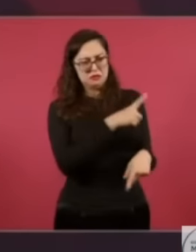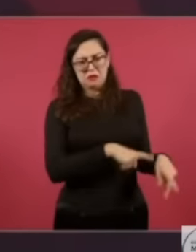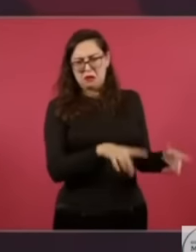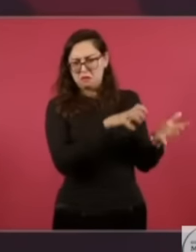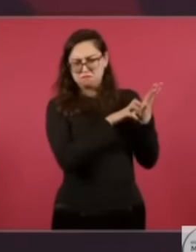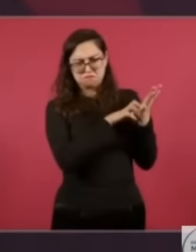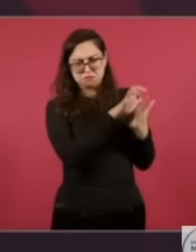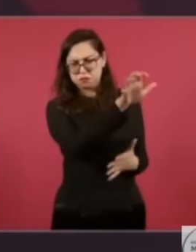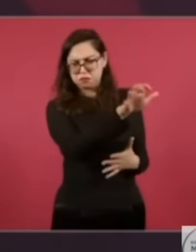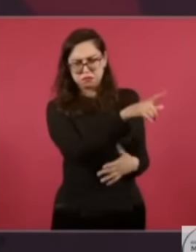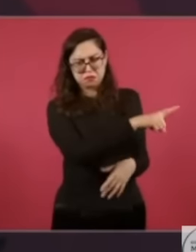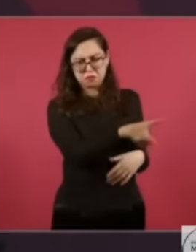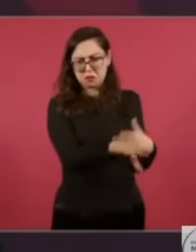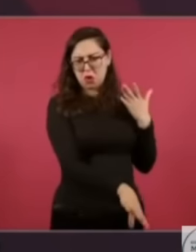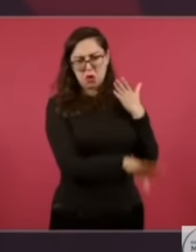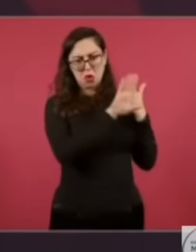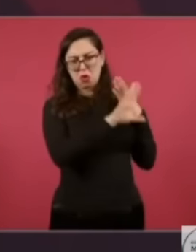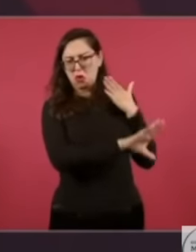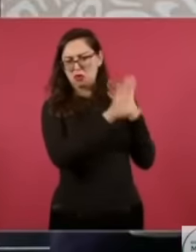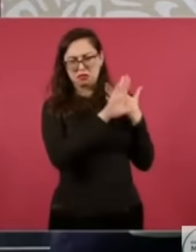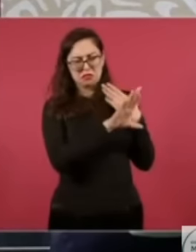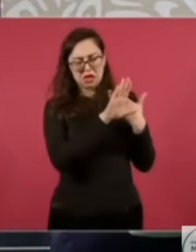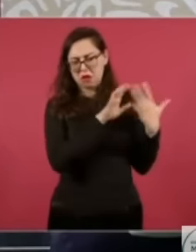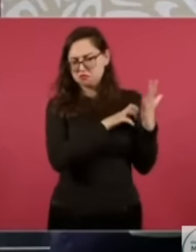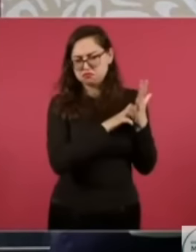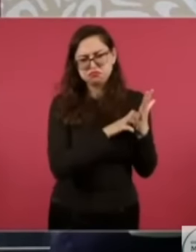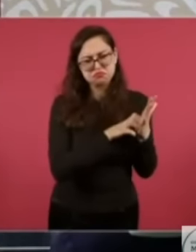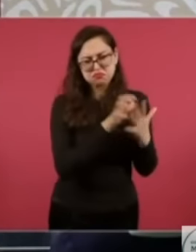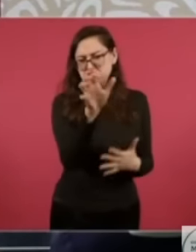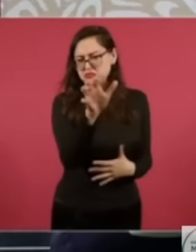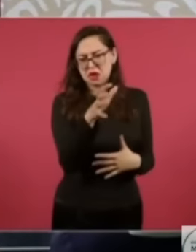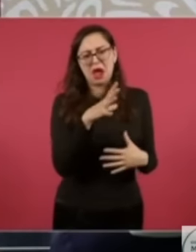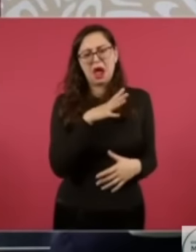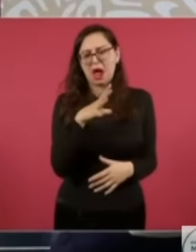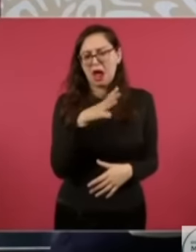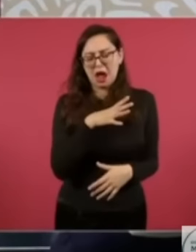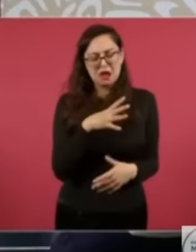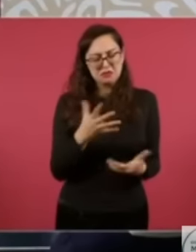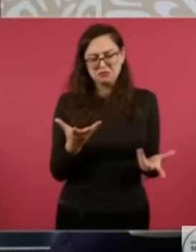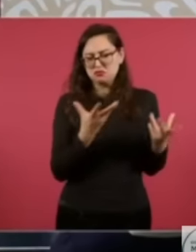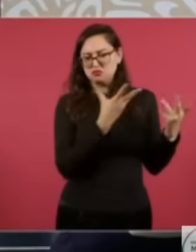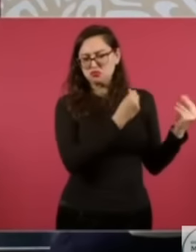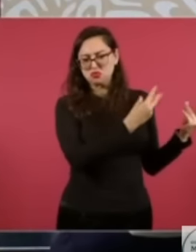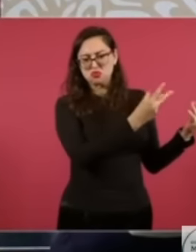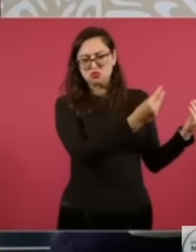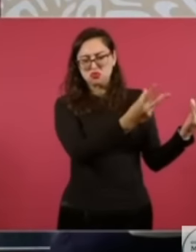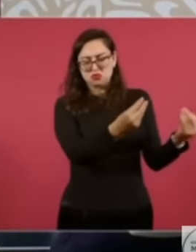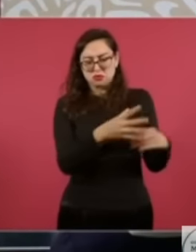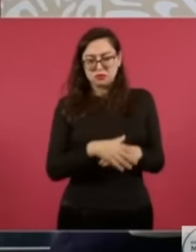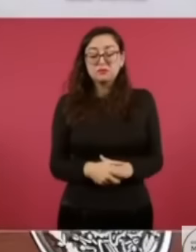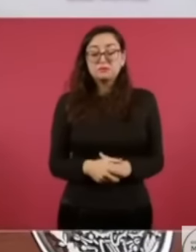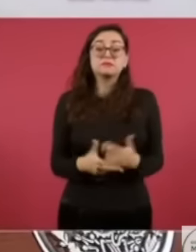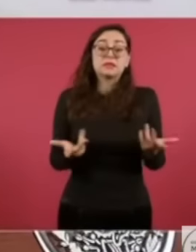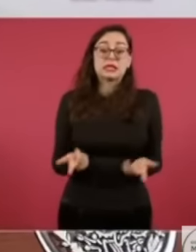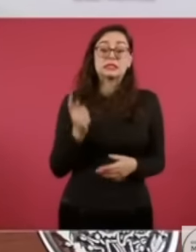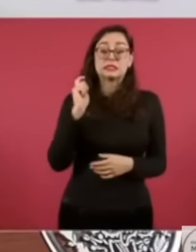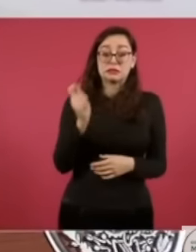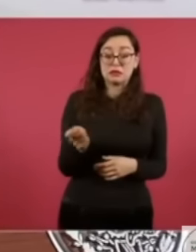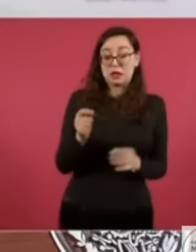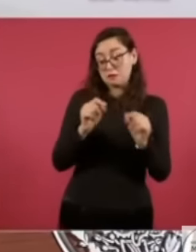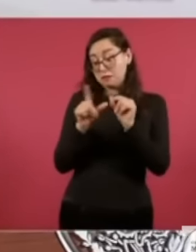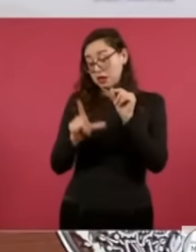nuestros adversarios son muchos. Tú acabas de decir que yo termino con 70%